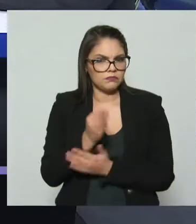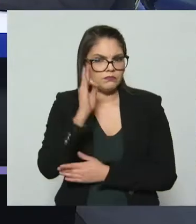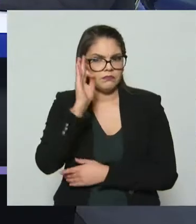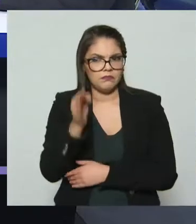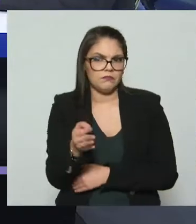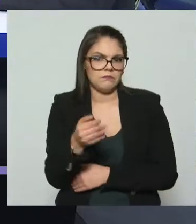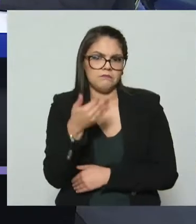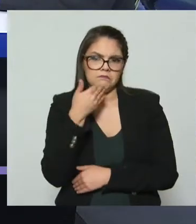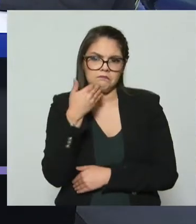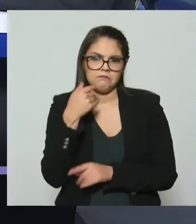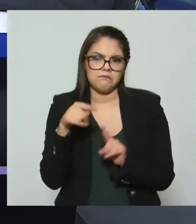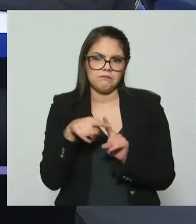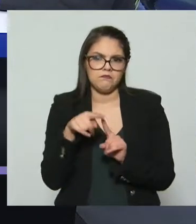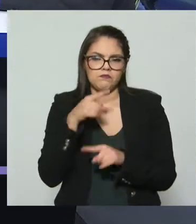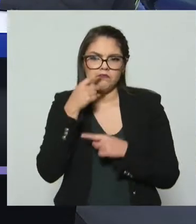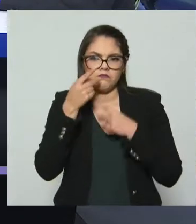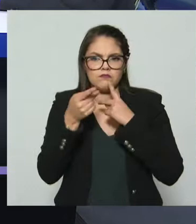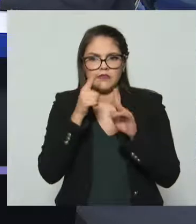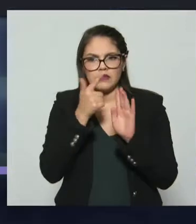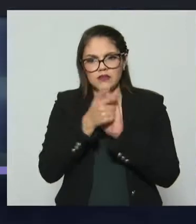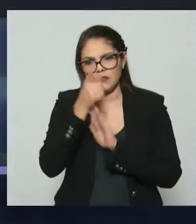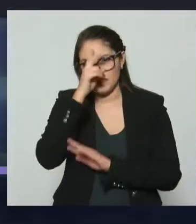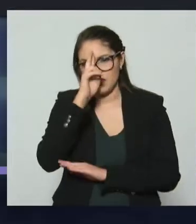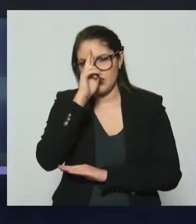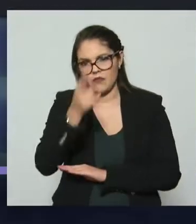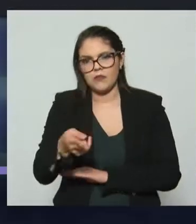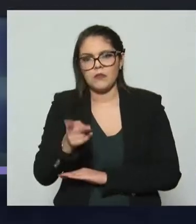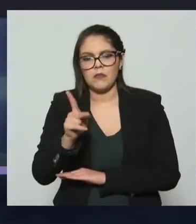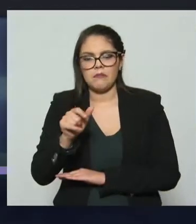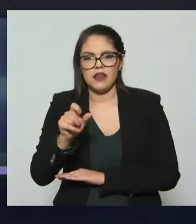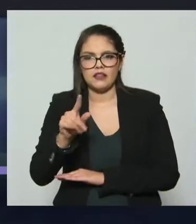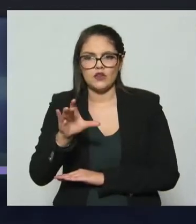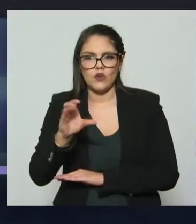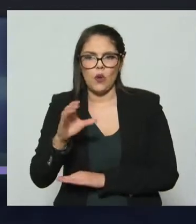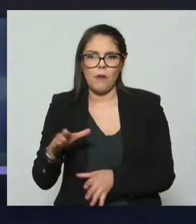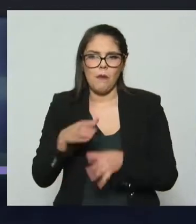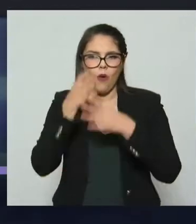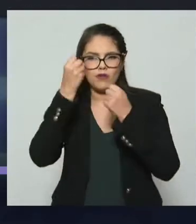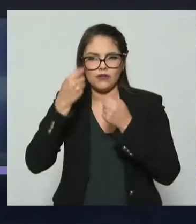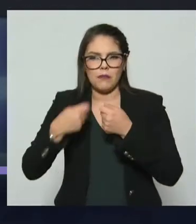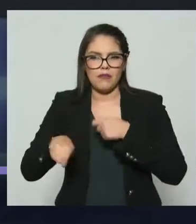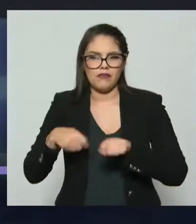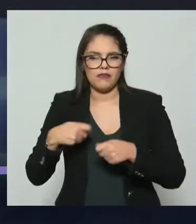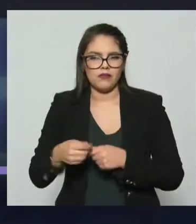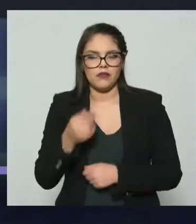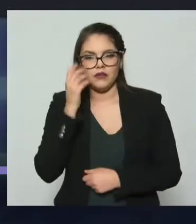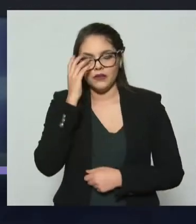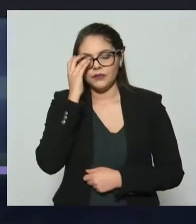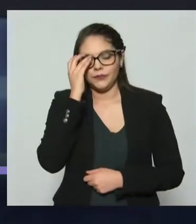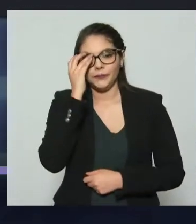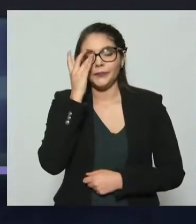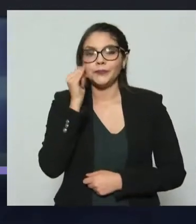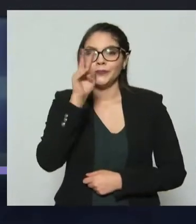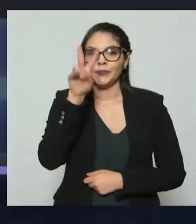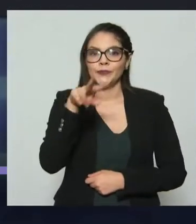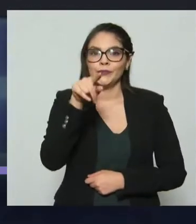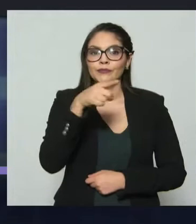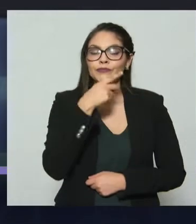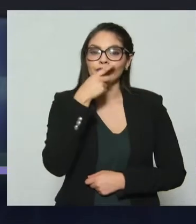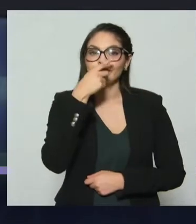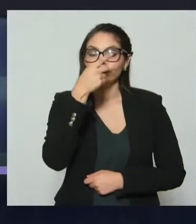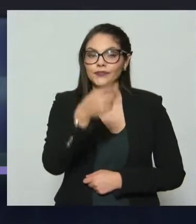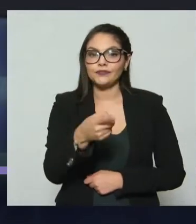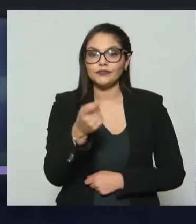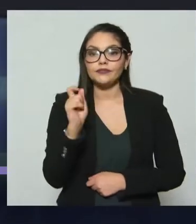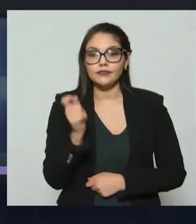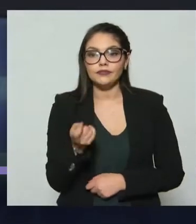positiva y por consenso la ley para prohibir los plásticos. Mira, Mariana, yo creo que es justamente eso que estás diciendo